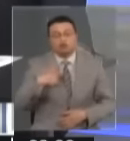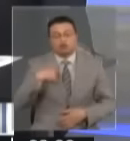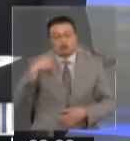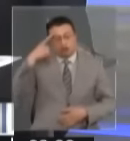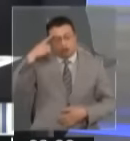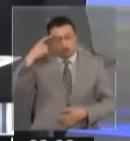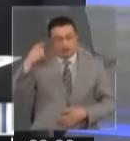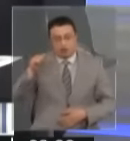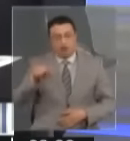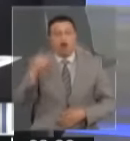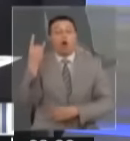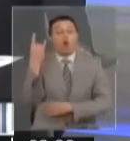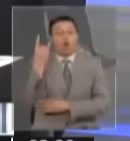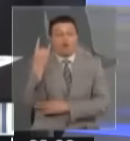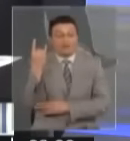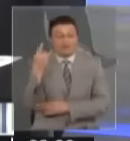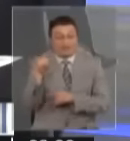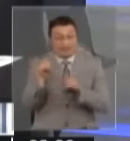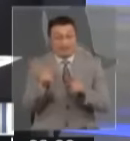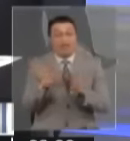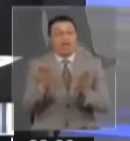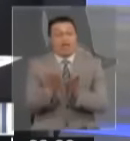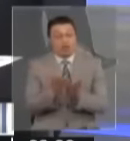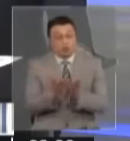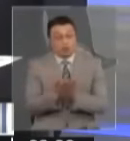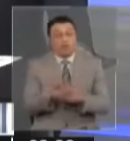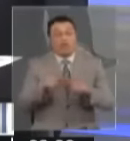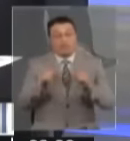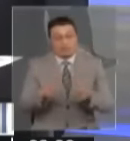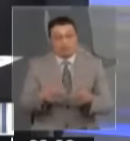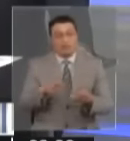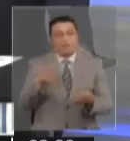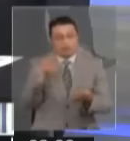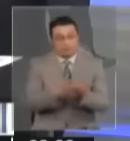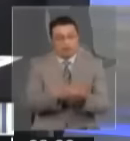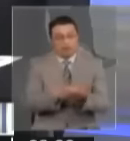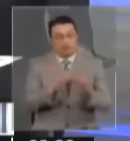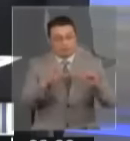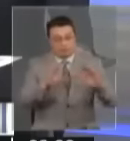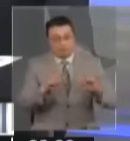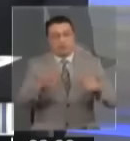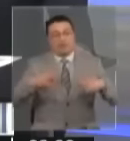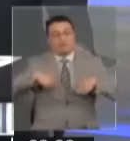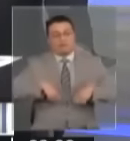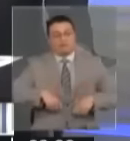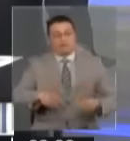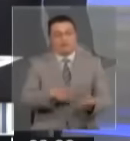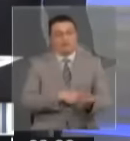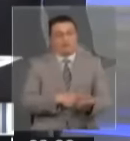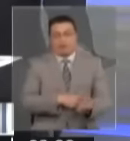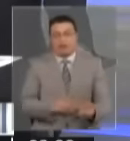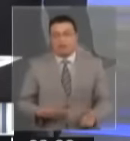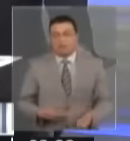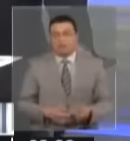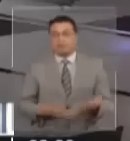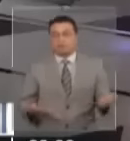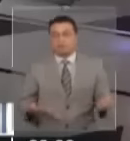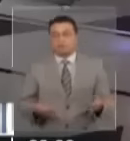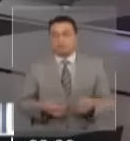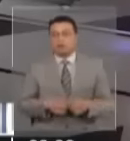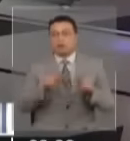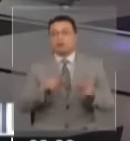en realidad en las universidades los estudiantes deberían pagar en proporción a los ingresos que tenga la familia. Ya, pero yo le